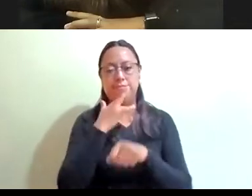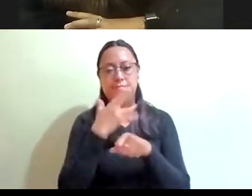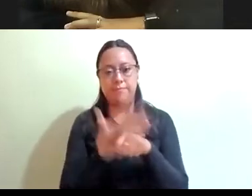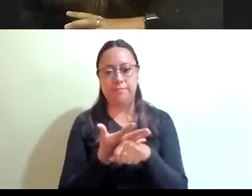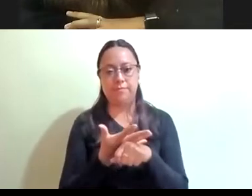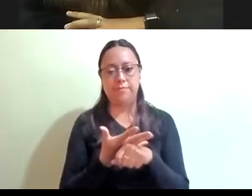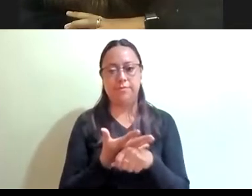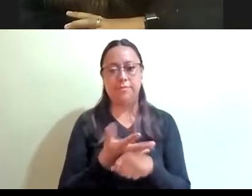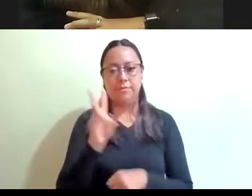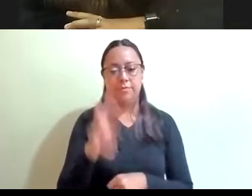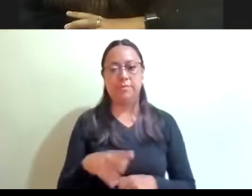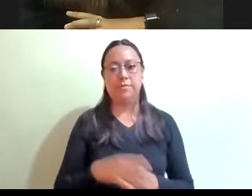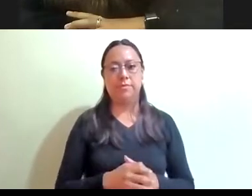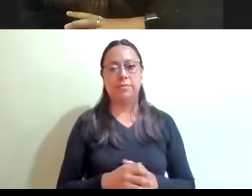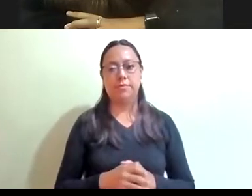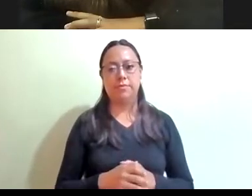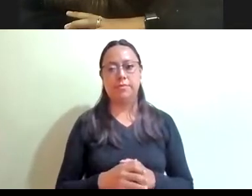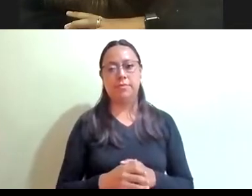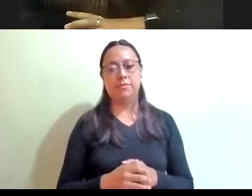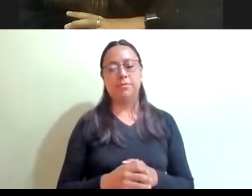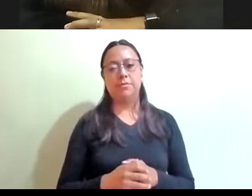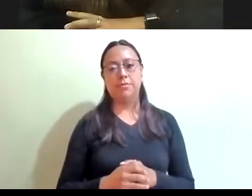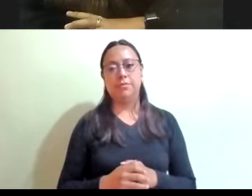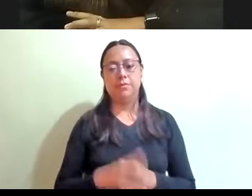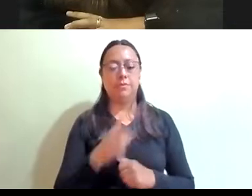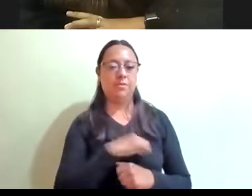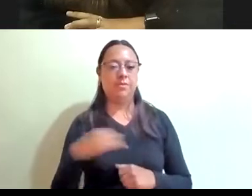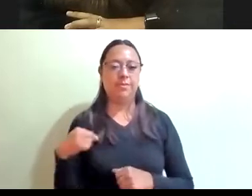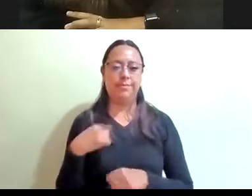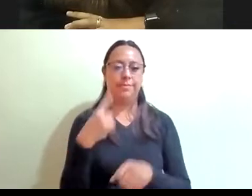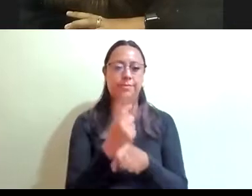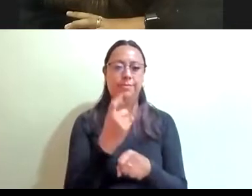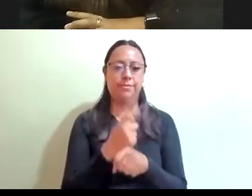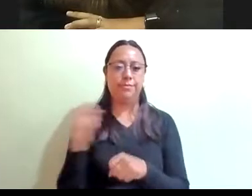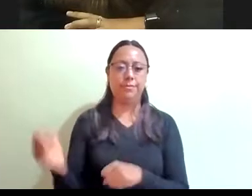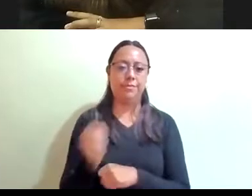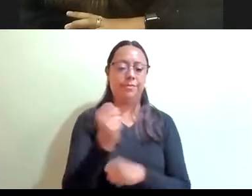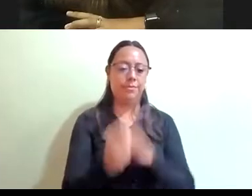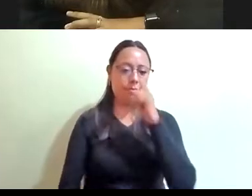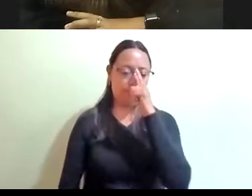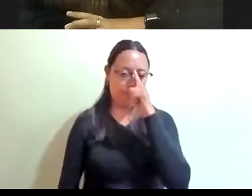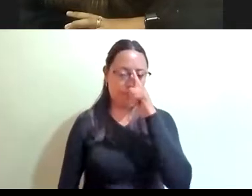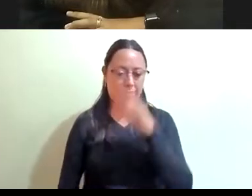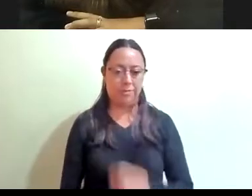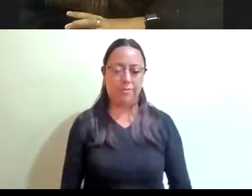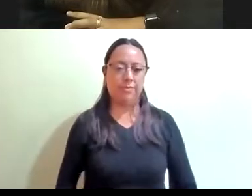efectivamente ponemos por delante la cuestión de